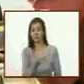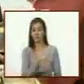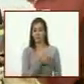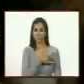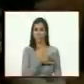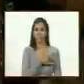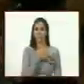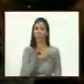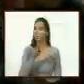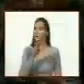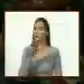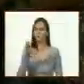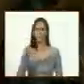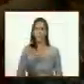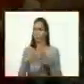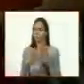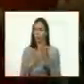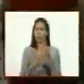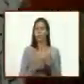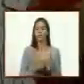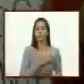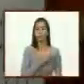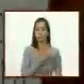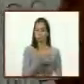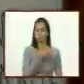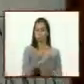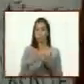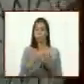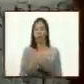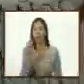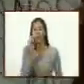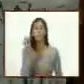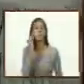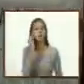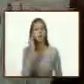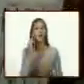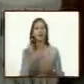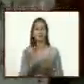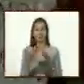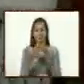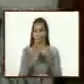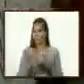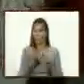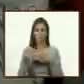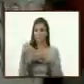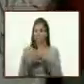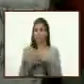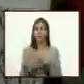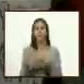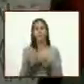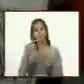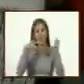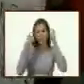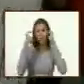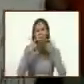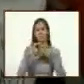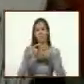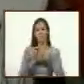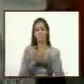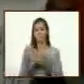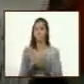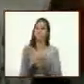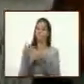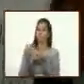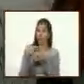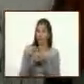las misiones. Y es que desde varios rincones del país, hombres, mujeres, jóvenes y niños hicieron llegar al presidente Chávez sus palabras de felicitación